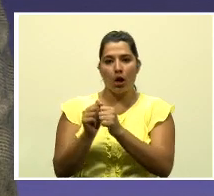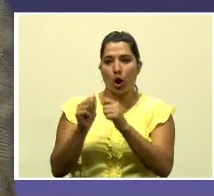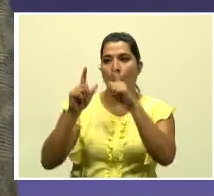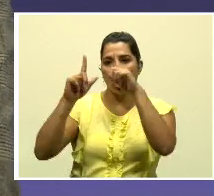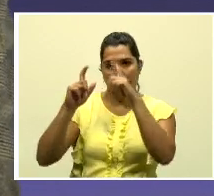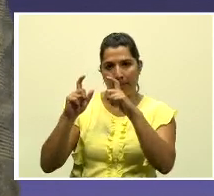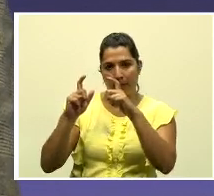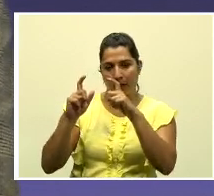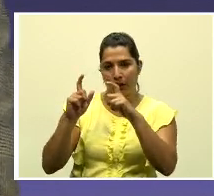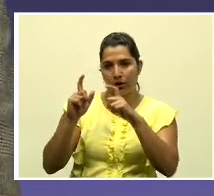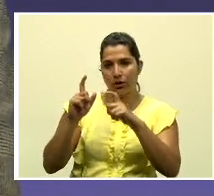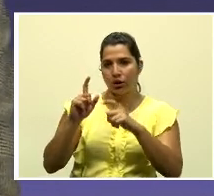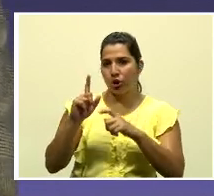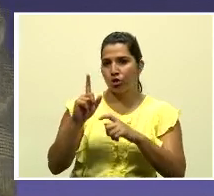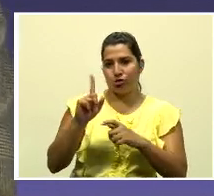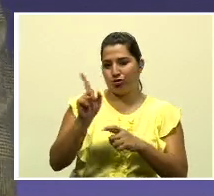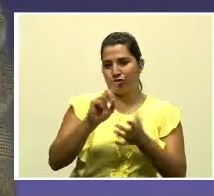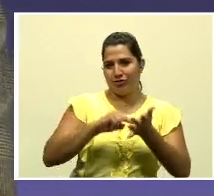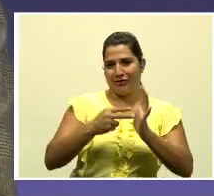Creo que se necesita